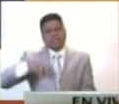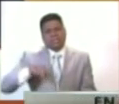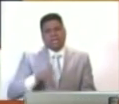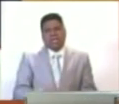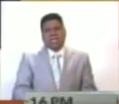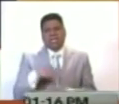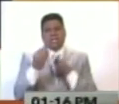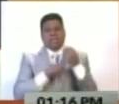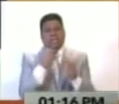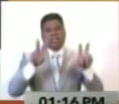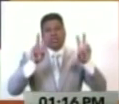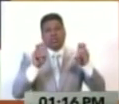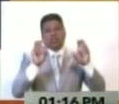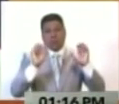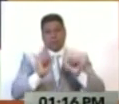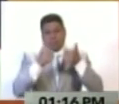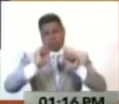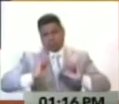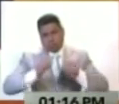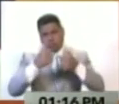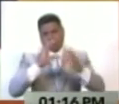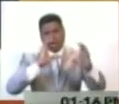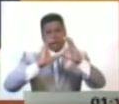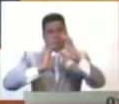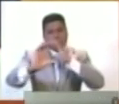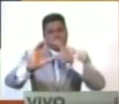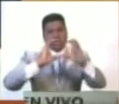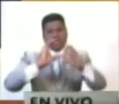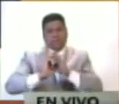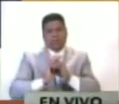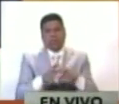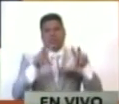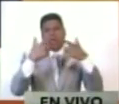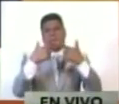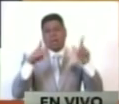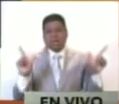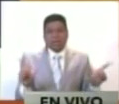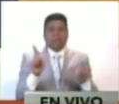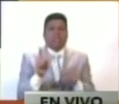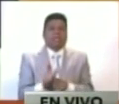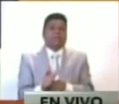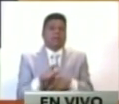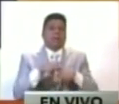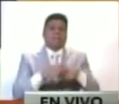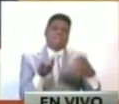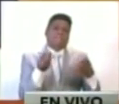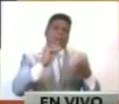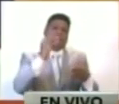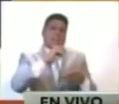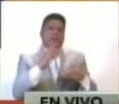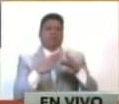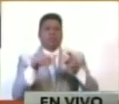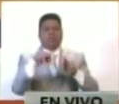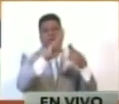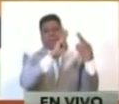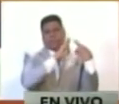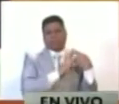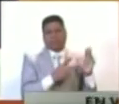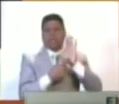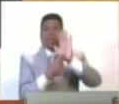crear medios y fuentes de comunicación alternativos, libres, plurales y responsables, que reflejen